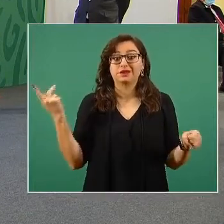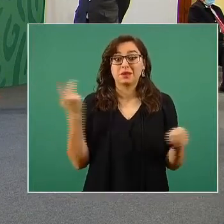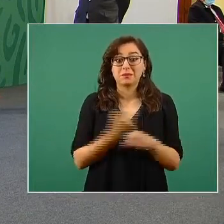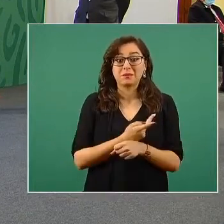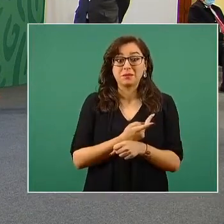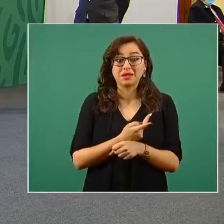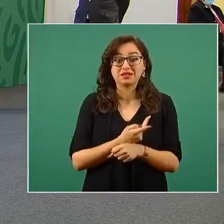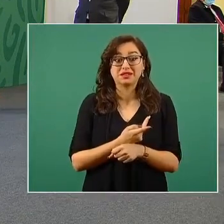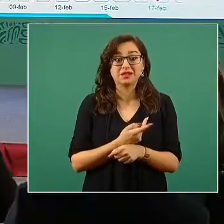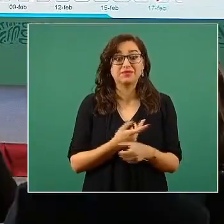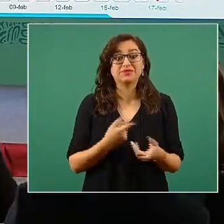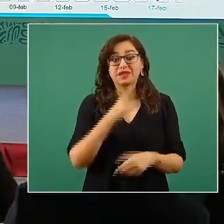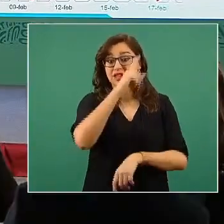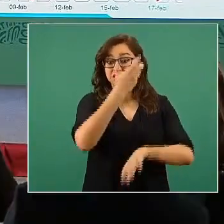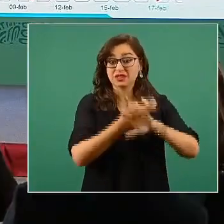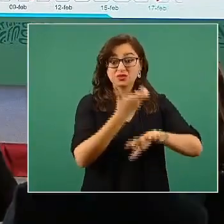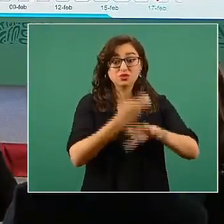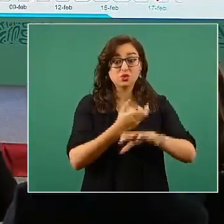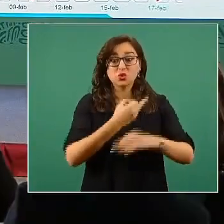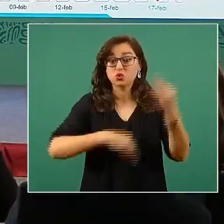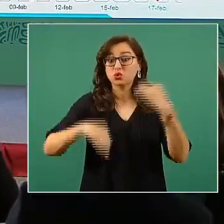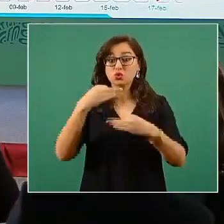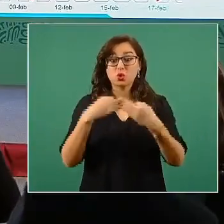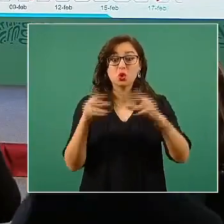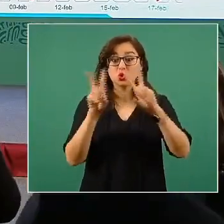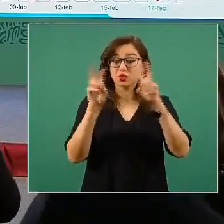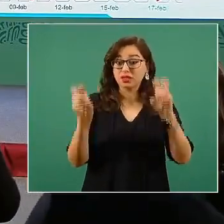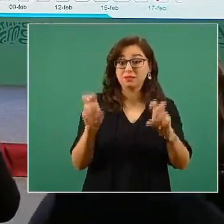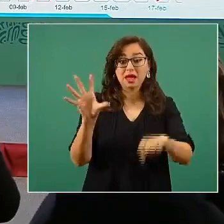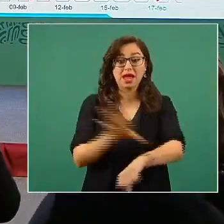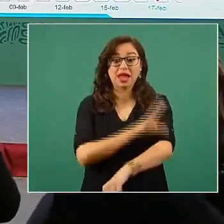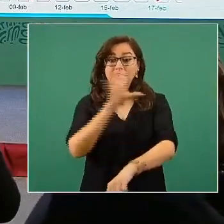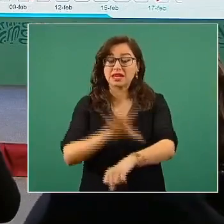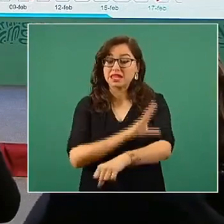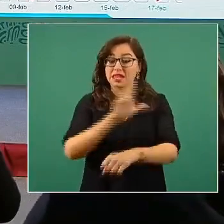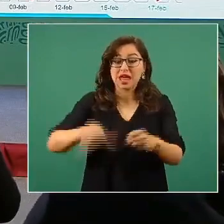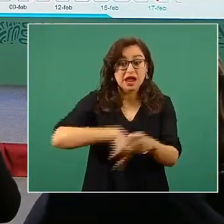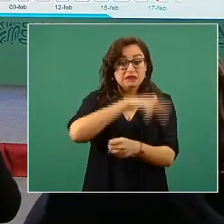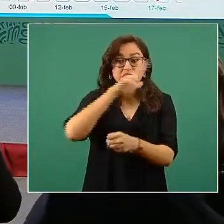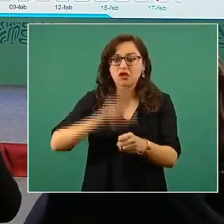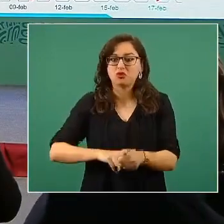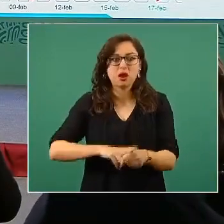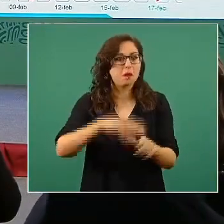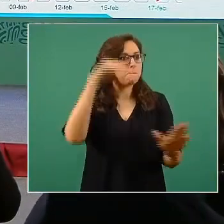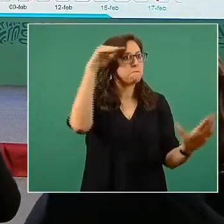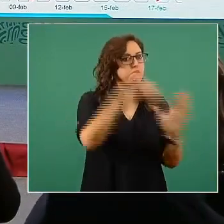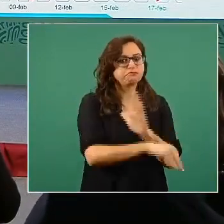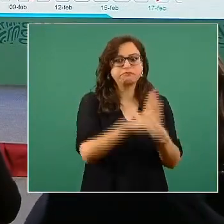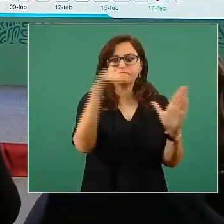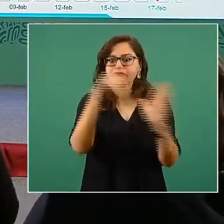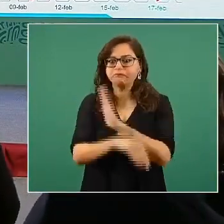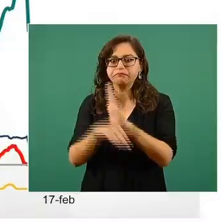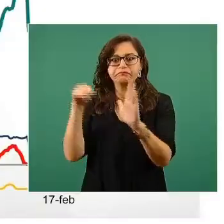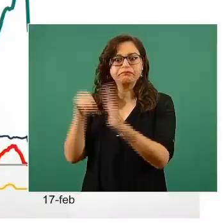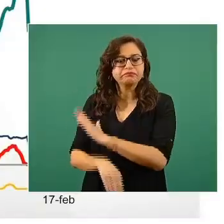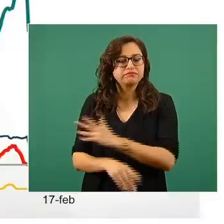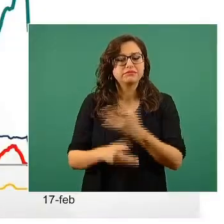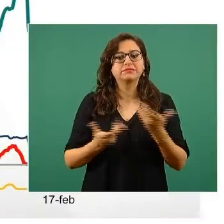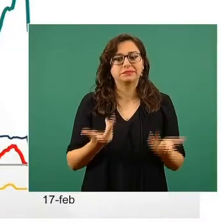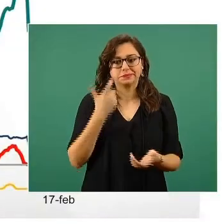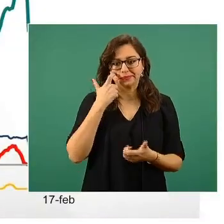las renovables en los Estados Unidos se cayeron, por lo menos en el caso de Texas, que es la principal fuente de suministro nuestra de gas